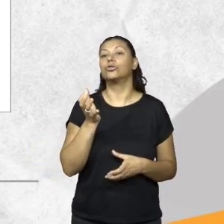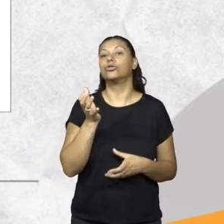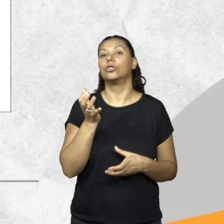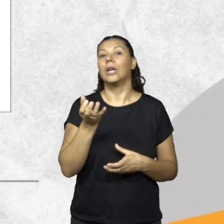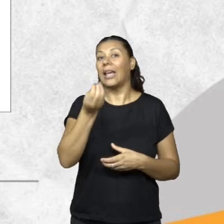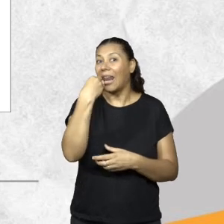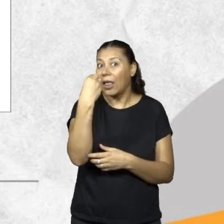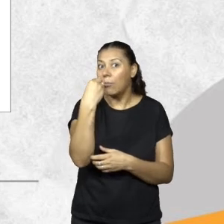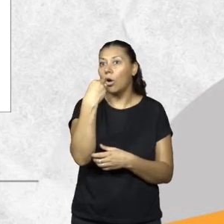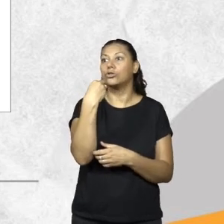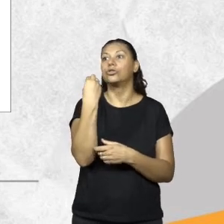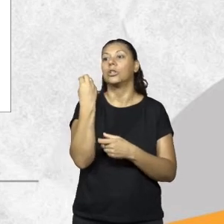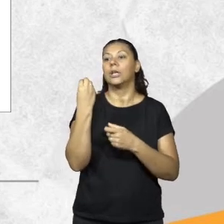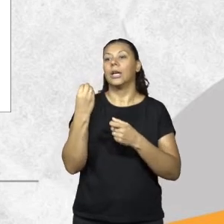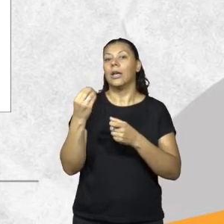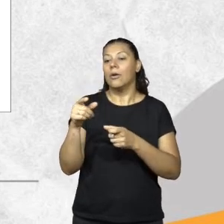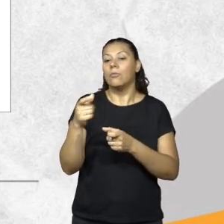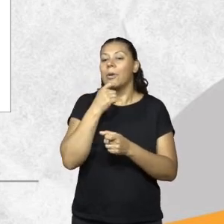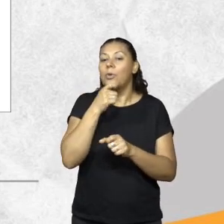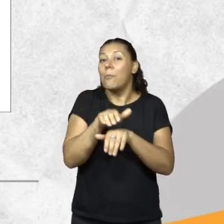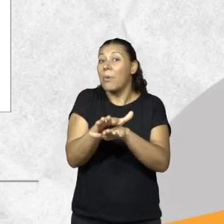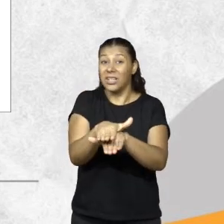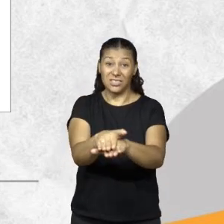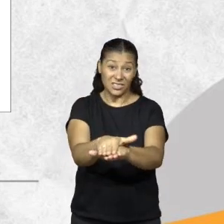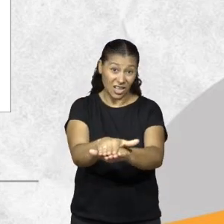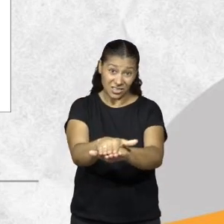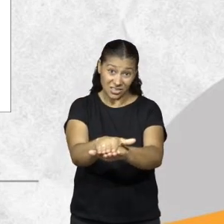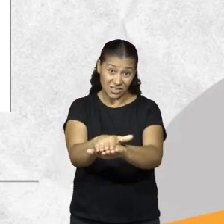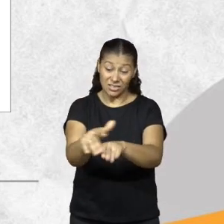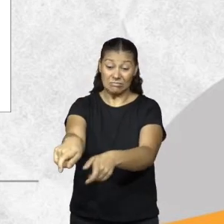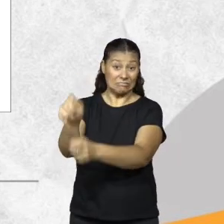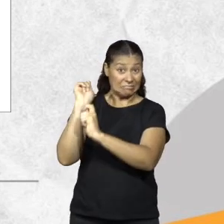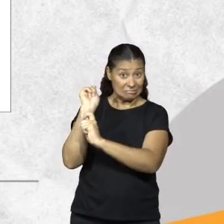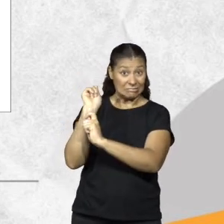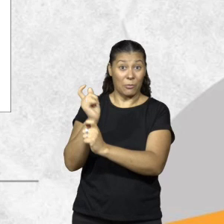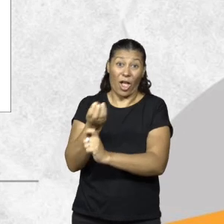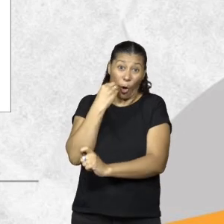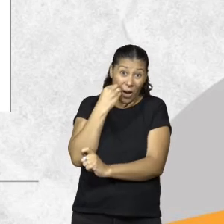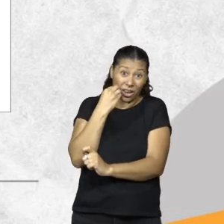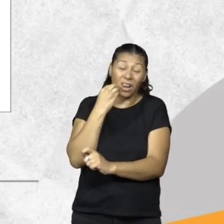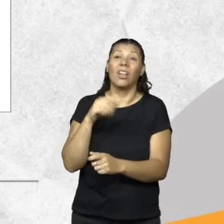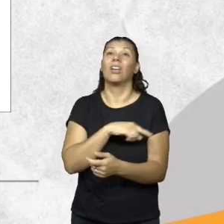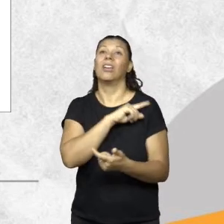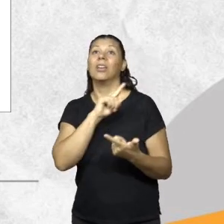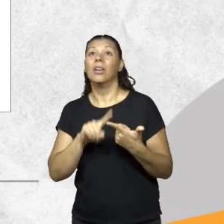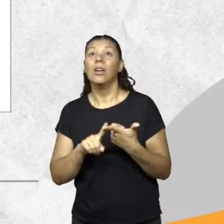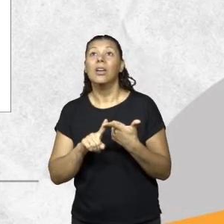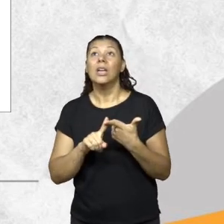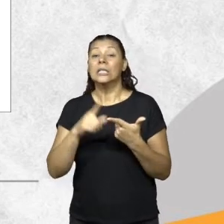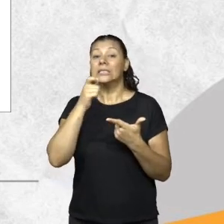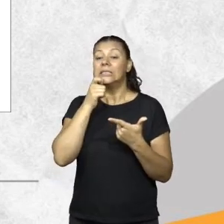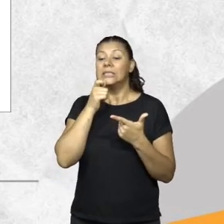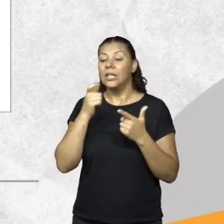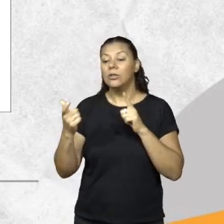otro ser vivo que saquemos del agua para comerlo a través de la ingestión, cuando hacemos contacto con el